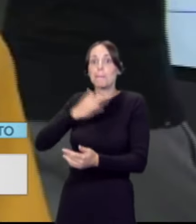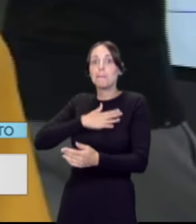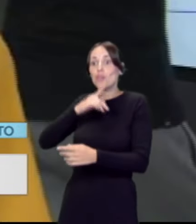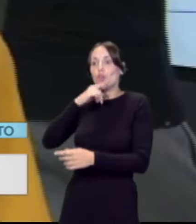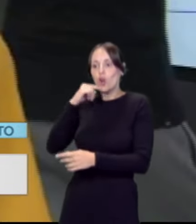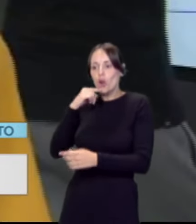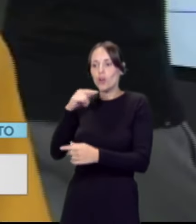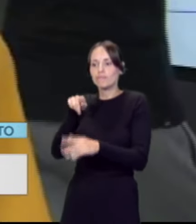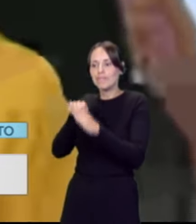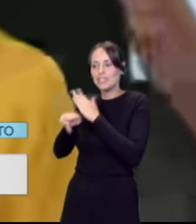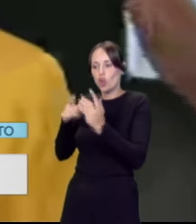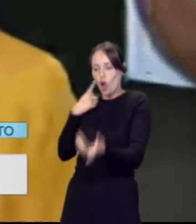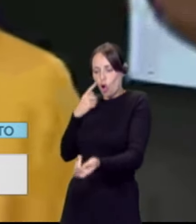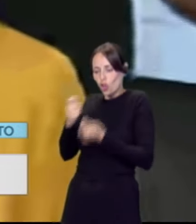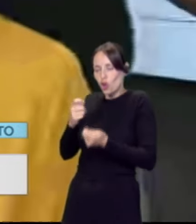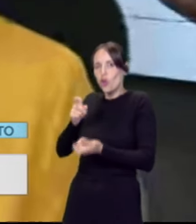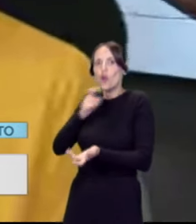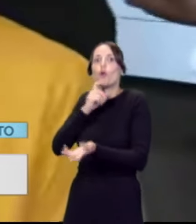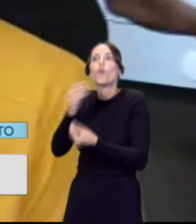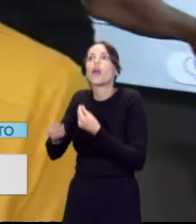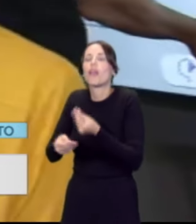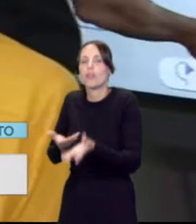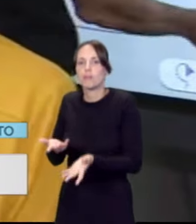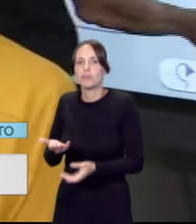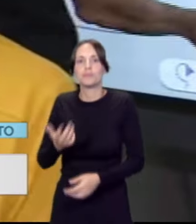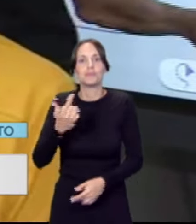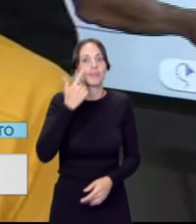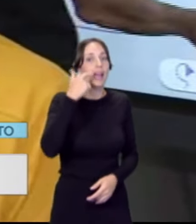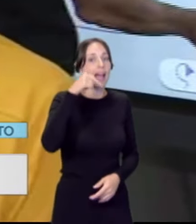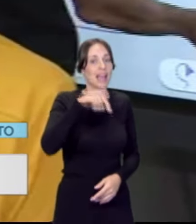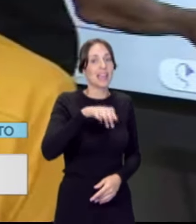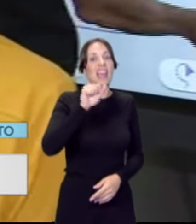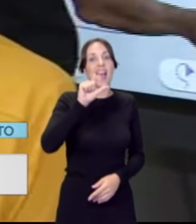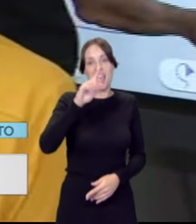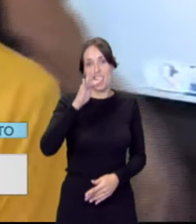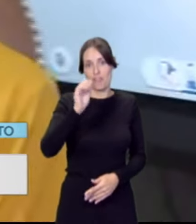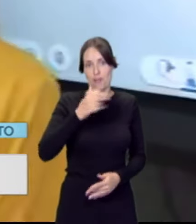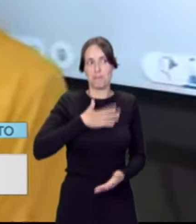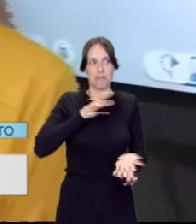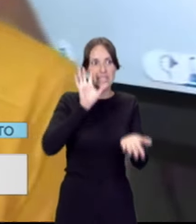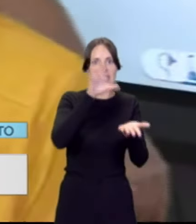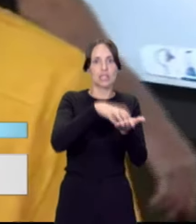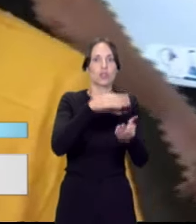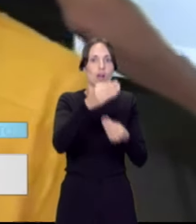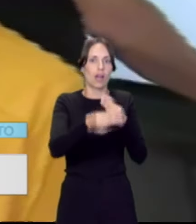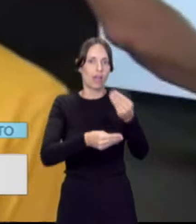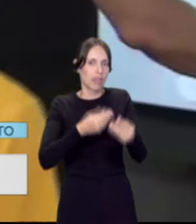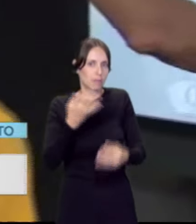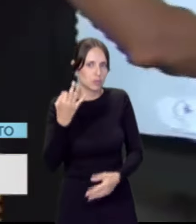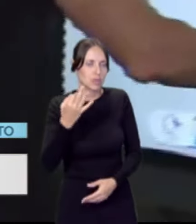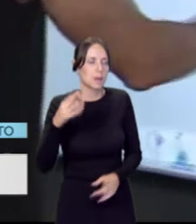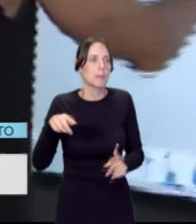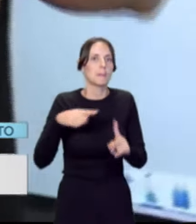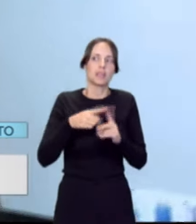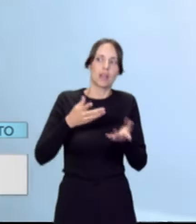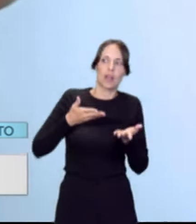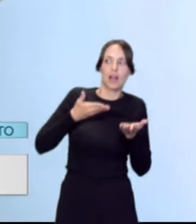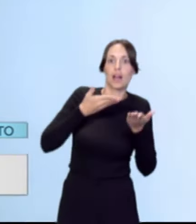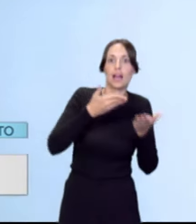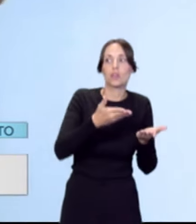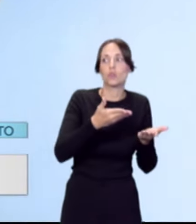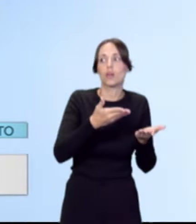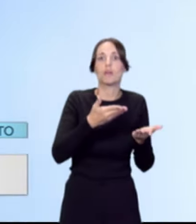Vale, nosotros aquí en Alfa lo que pretendemos y es lo que ayuda a que al paciente pueda manejar su dolor correctamente es